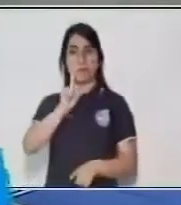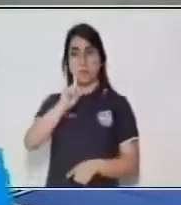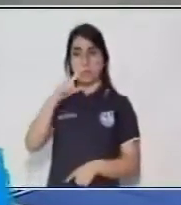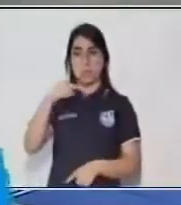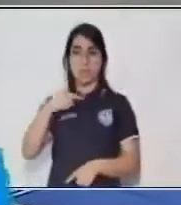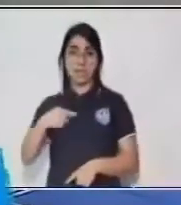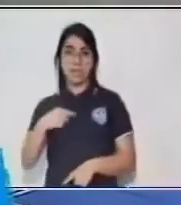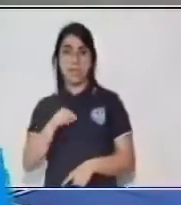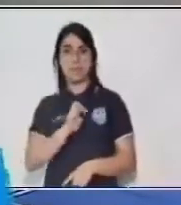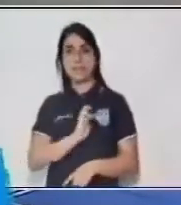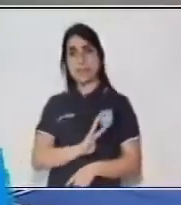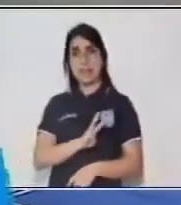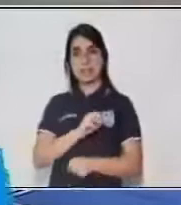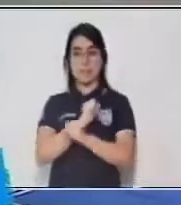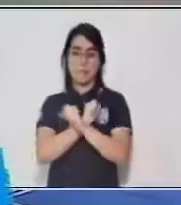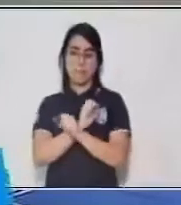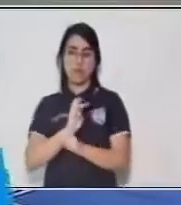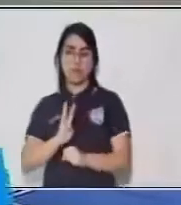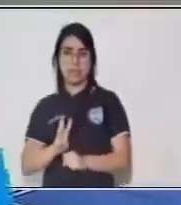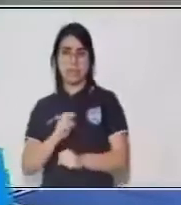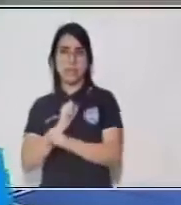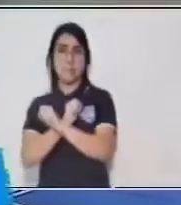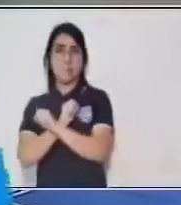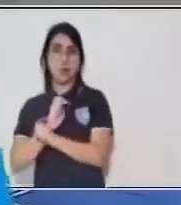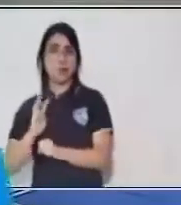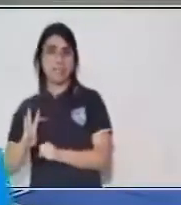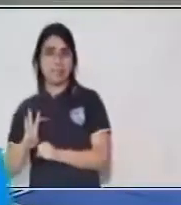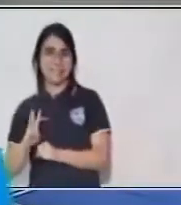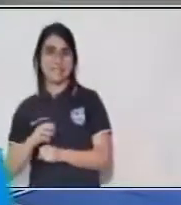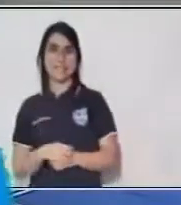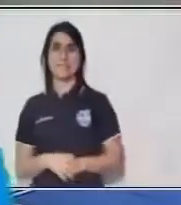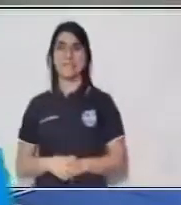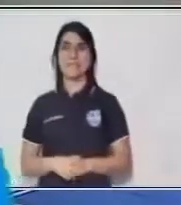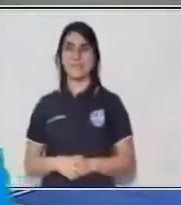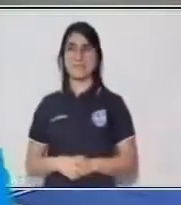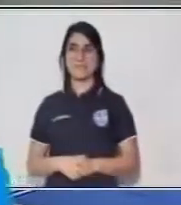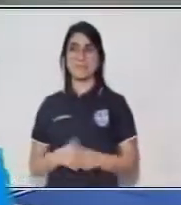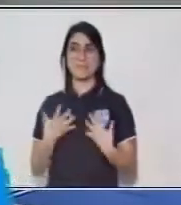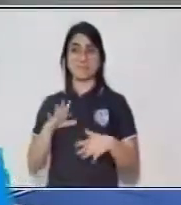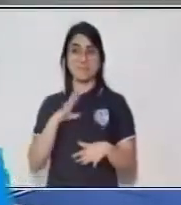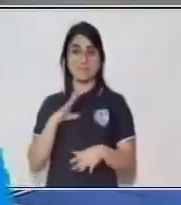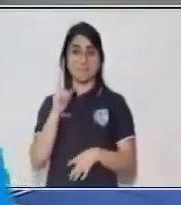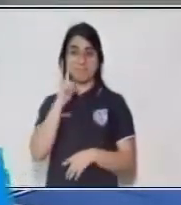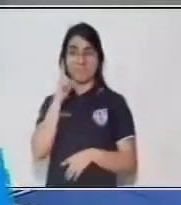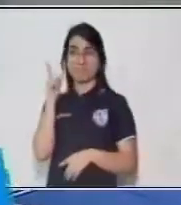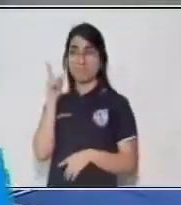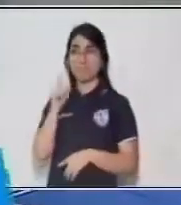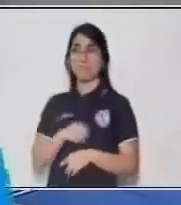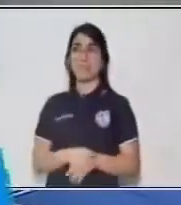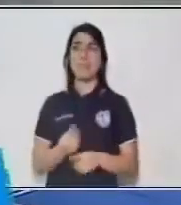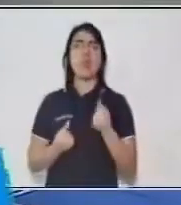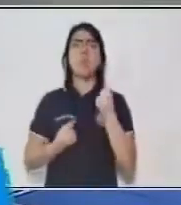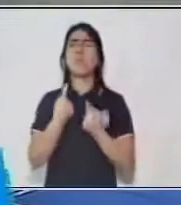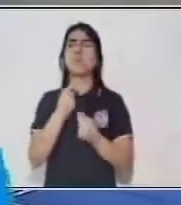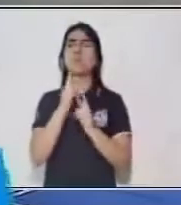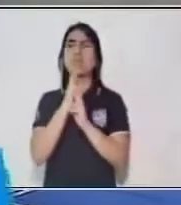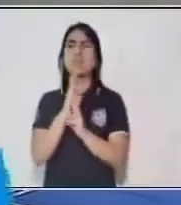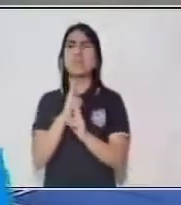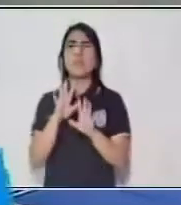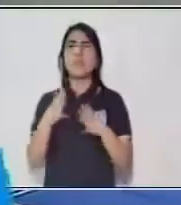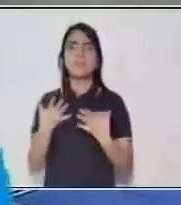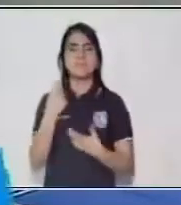Ya tenemos ahí toda la operación y nos va a quedar como resultado final